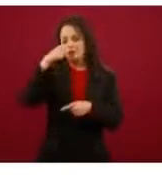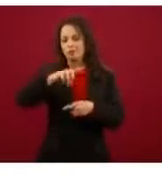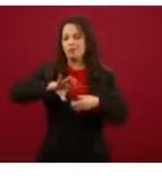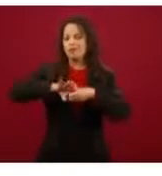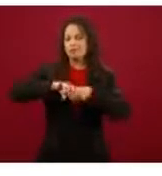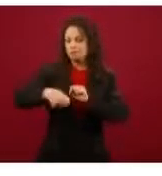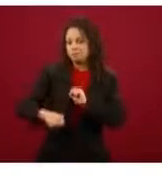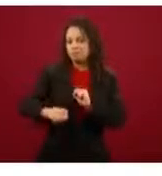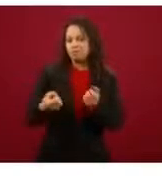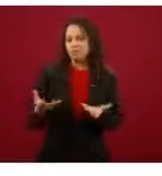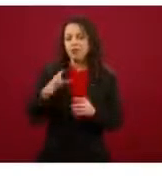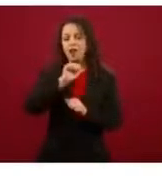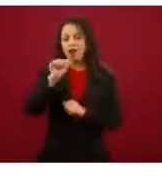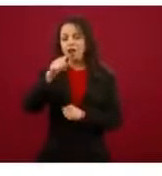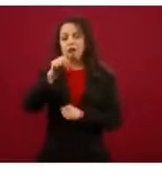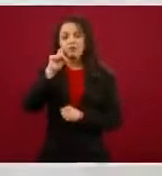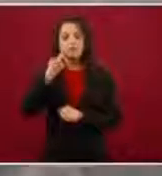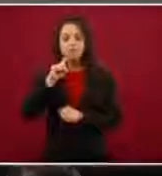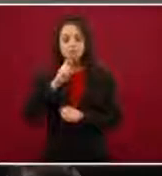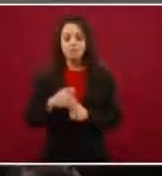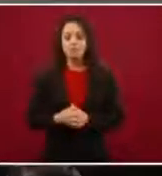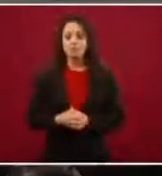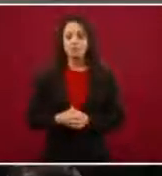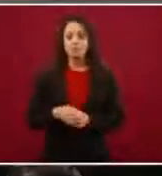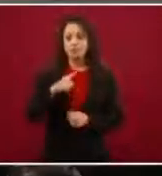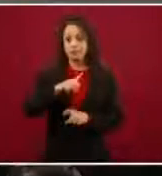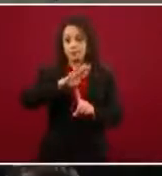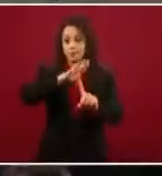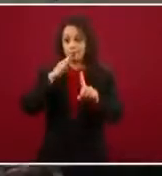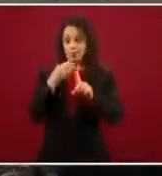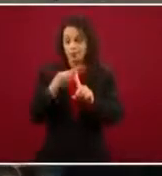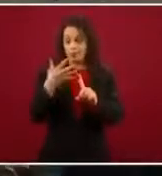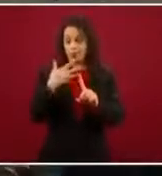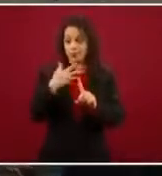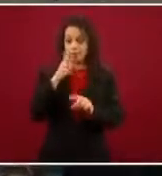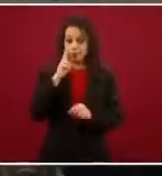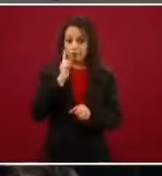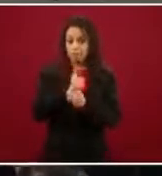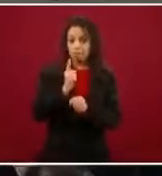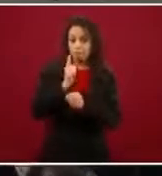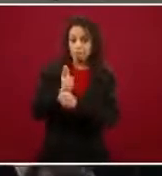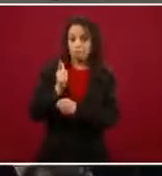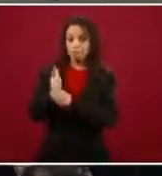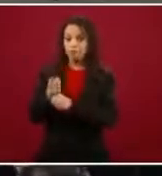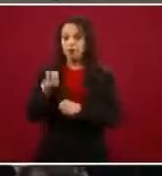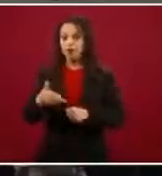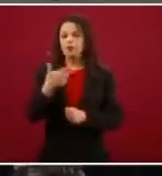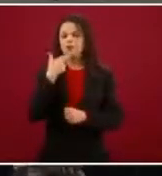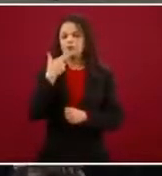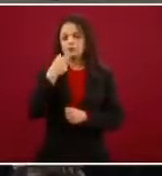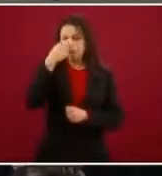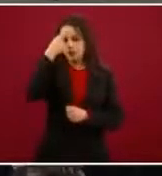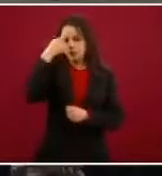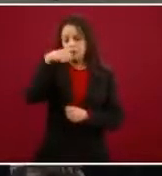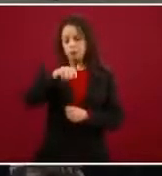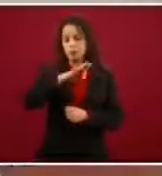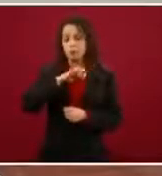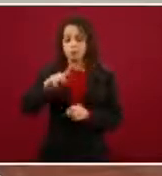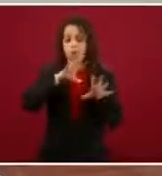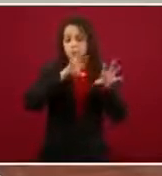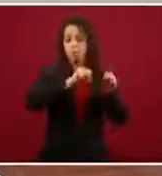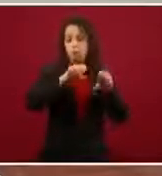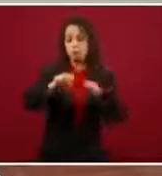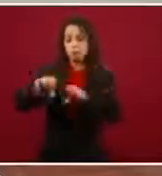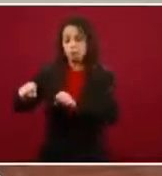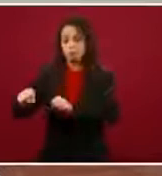sexual. Casos particulares que han sido detectados y que sirvieron de base para el libramiento de las órdenes de aprehensión datan